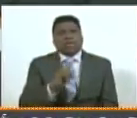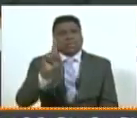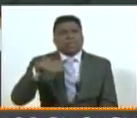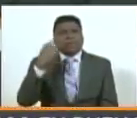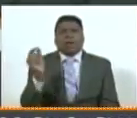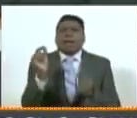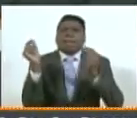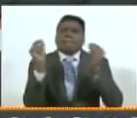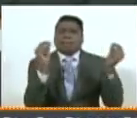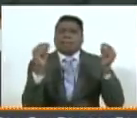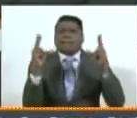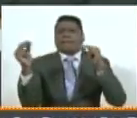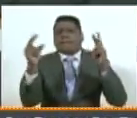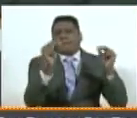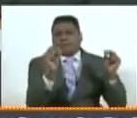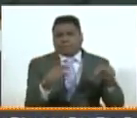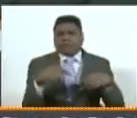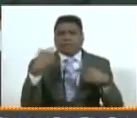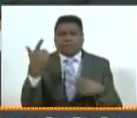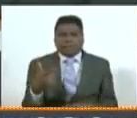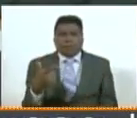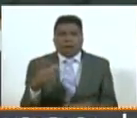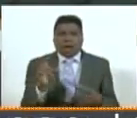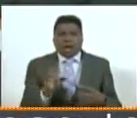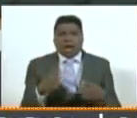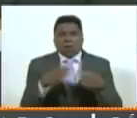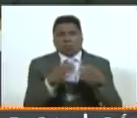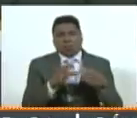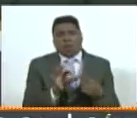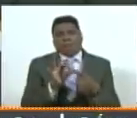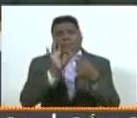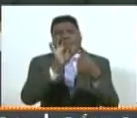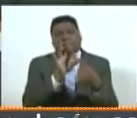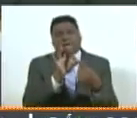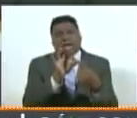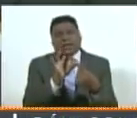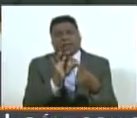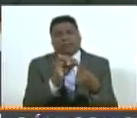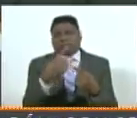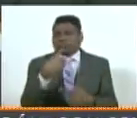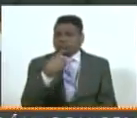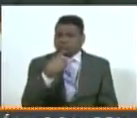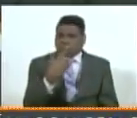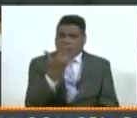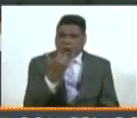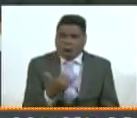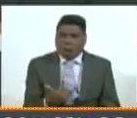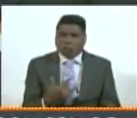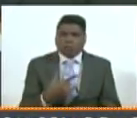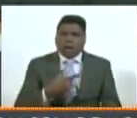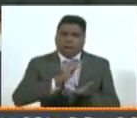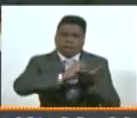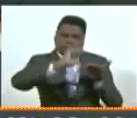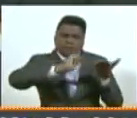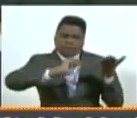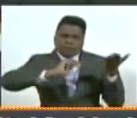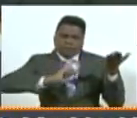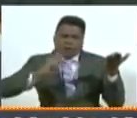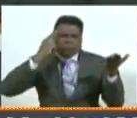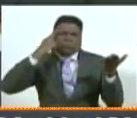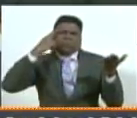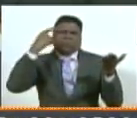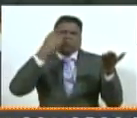deliberación en sesión celebrada a tal efecto procedo a emitir un comunicado oficial de